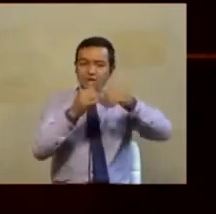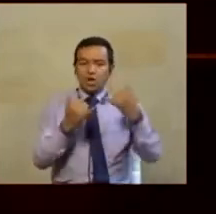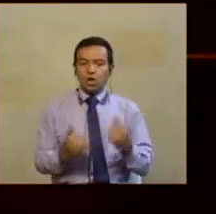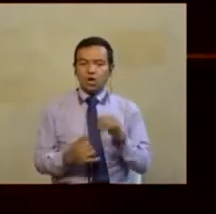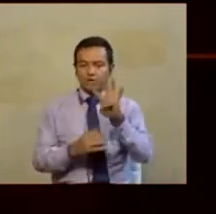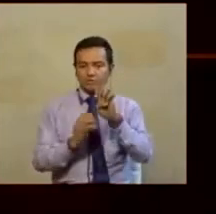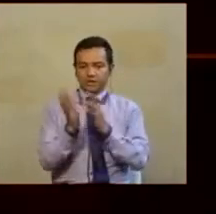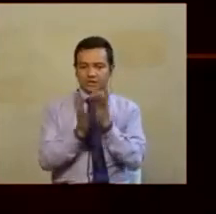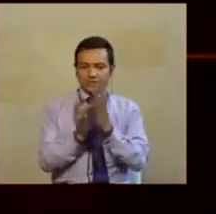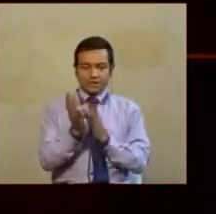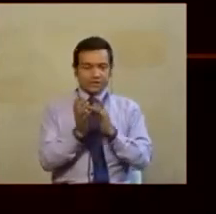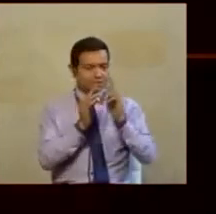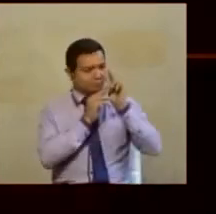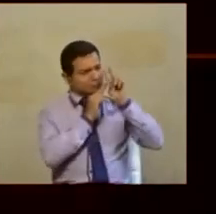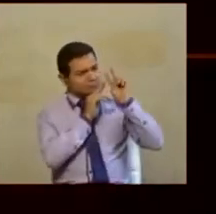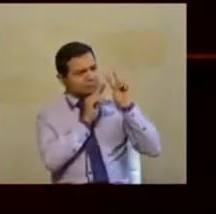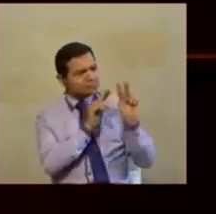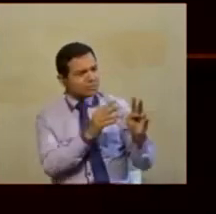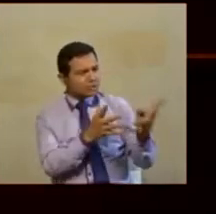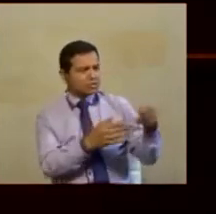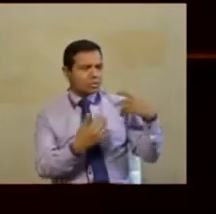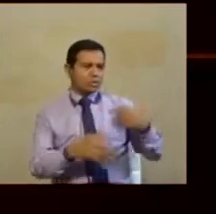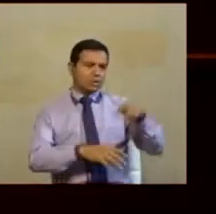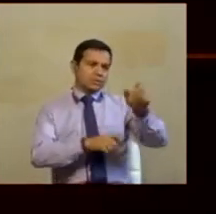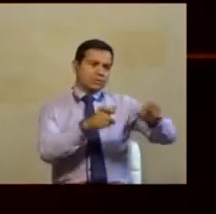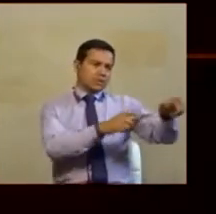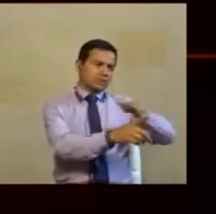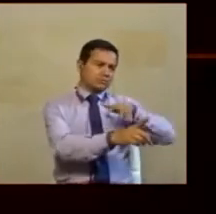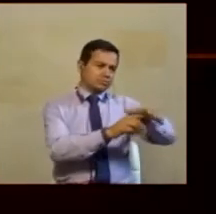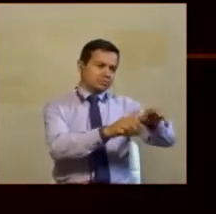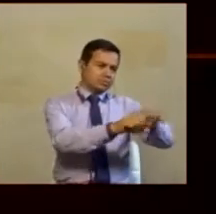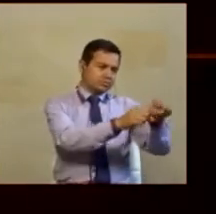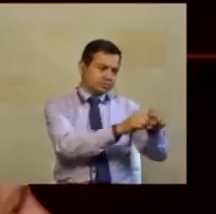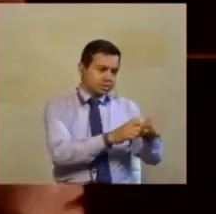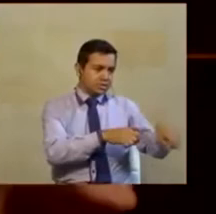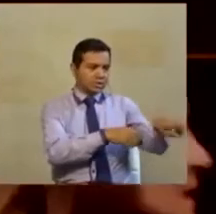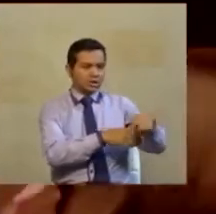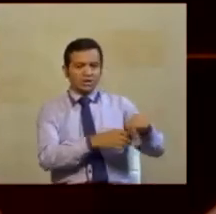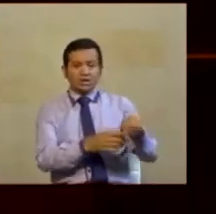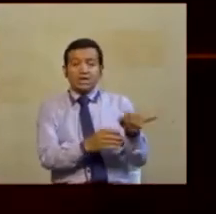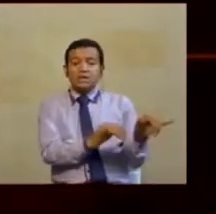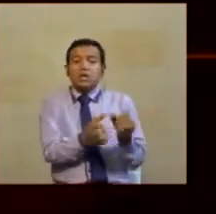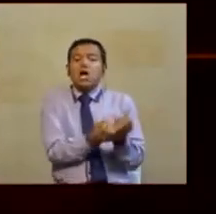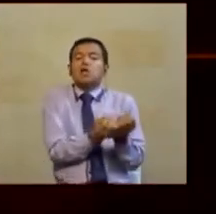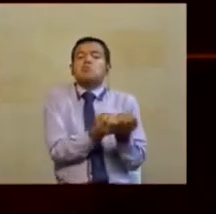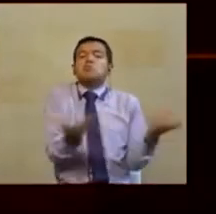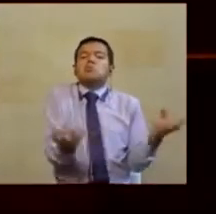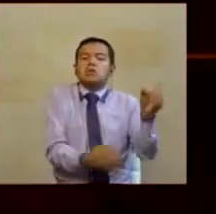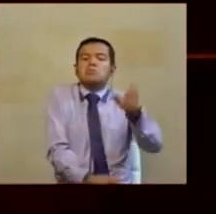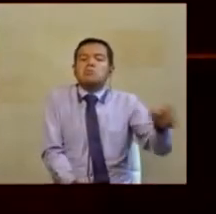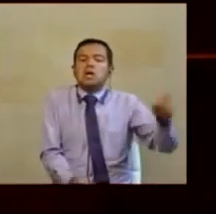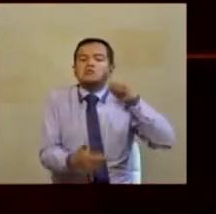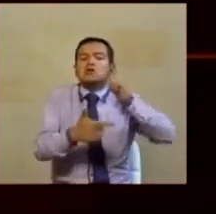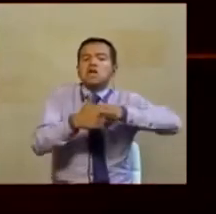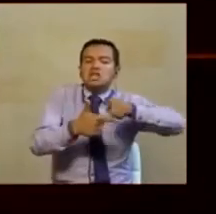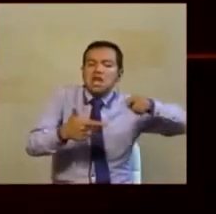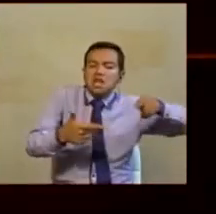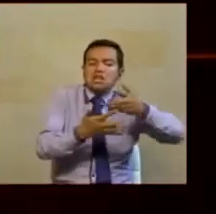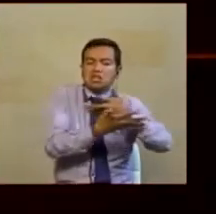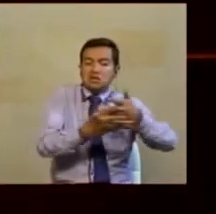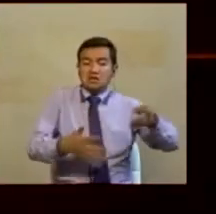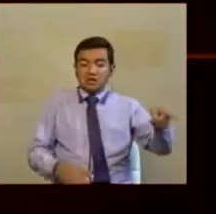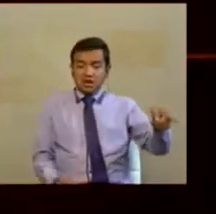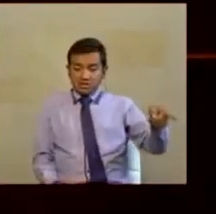para reconocer a las víctimas, para darnos cuenta que no son números, no son datos, no son